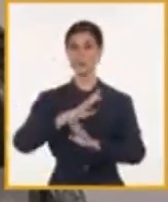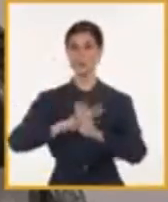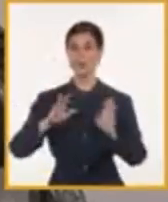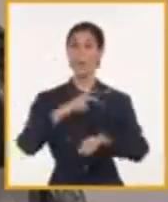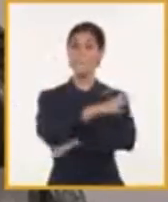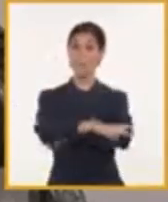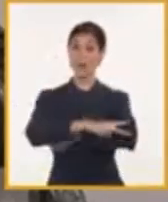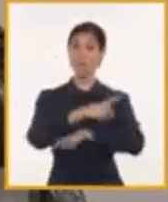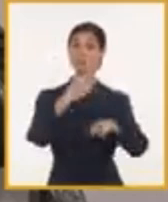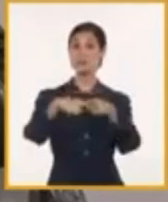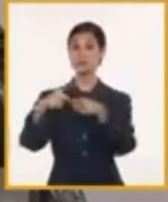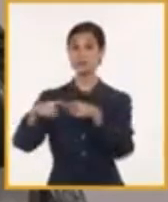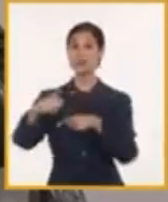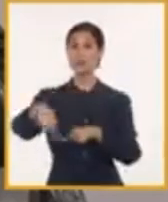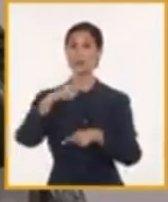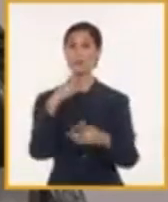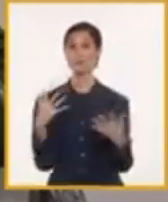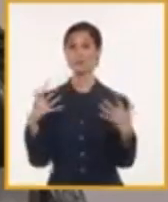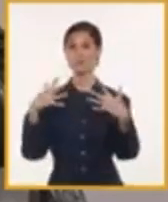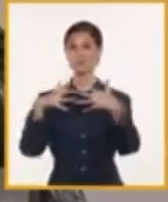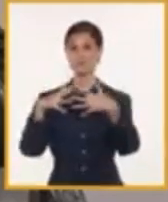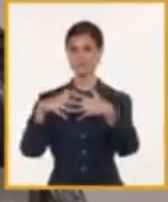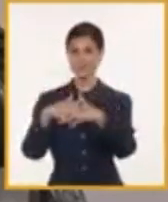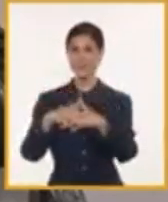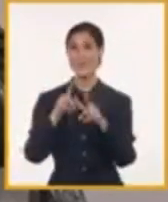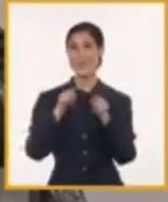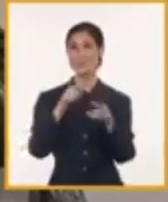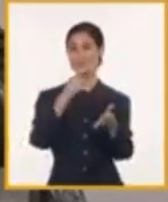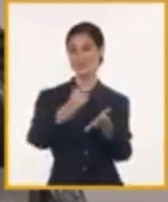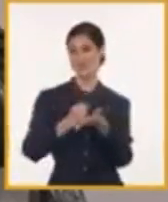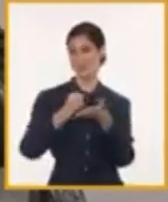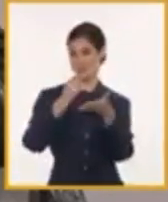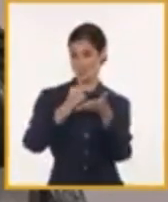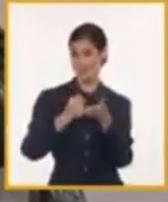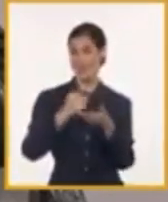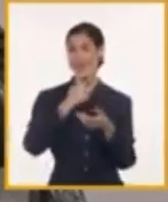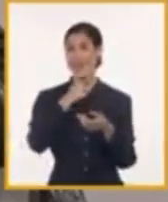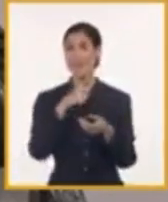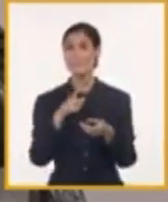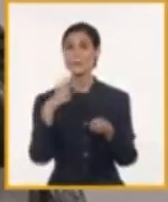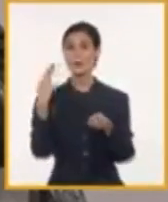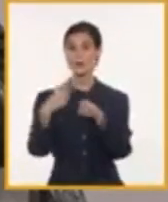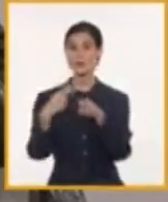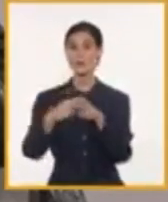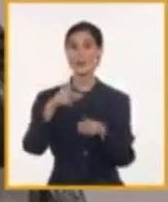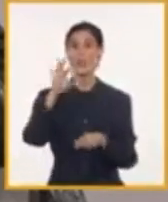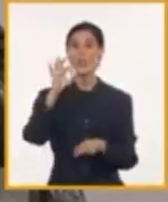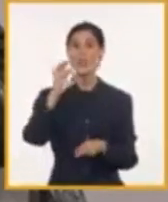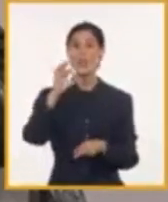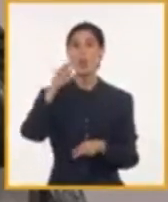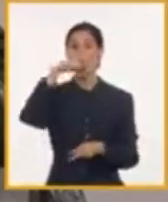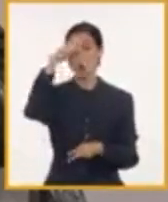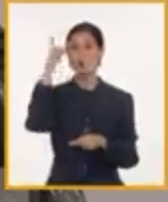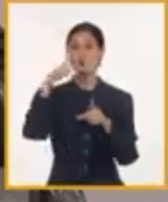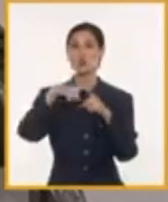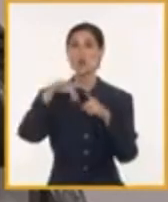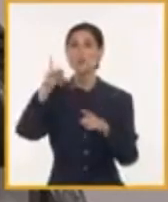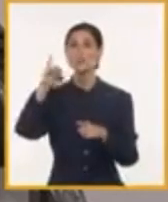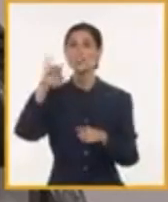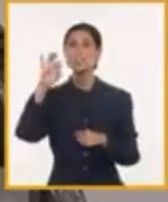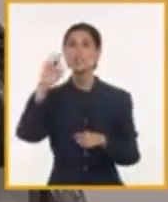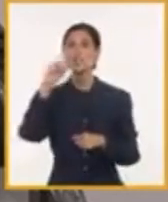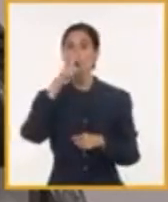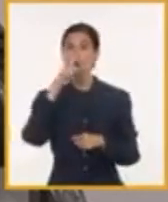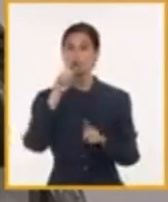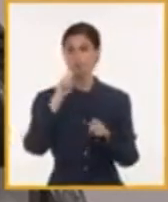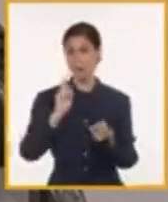un proyecto de inversión extranjera para el cultivo del ostión y la pesca del alto, que es en la empresa pesquera industrial de las tunas, y tenemos